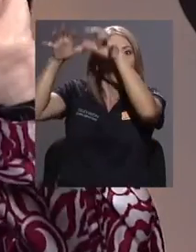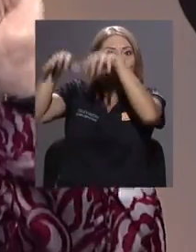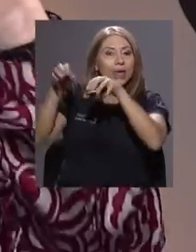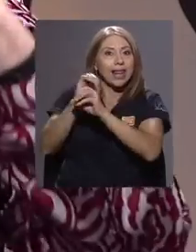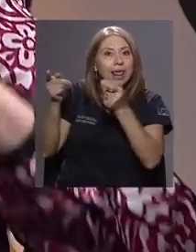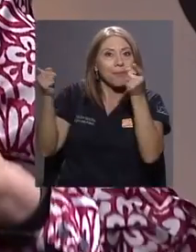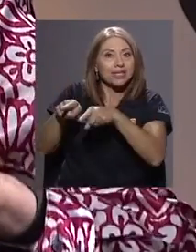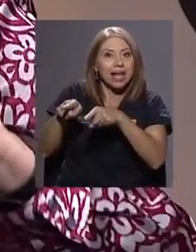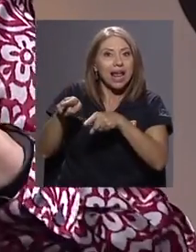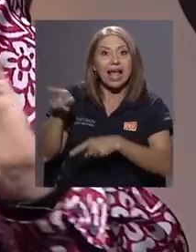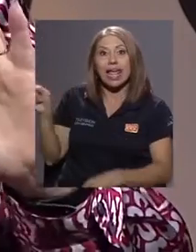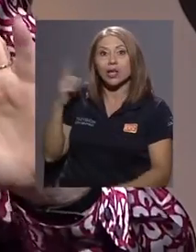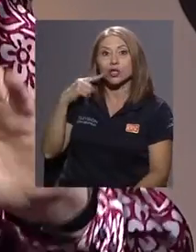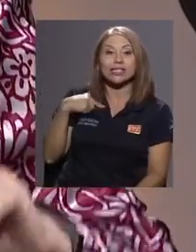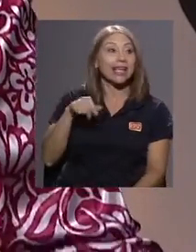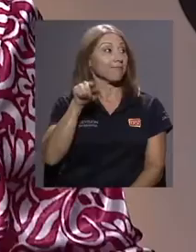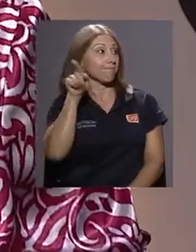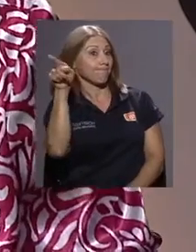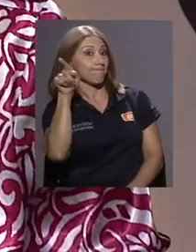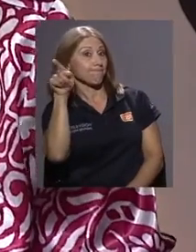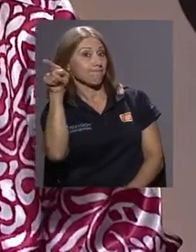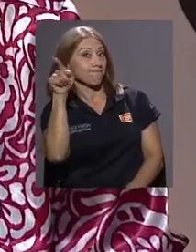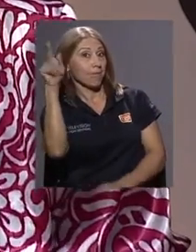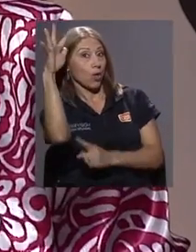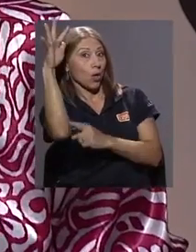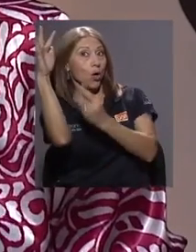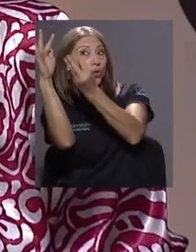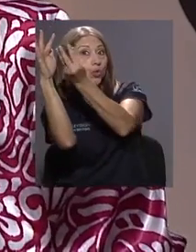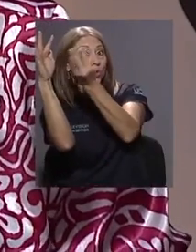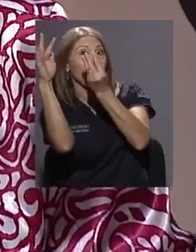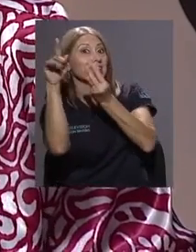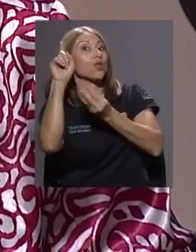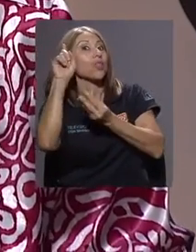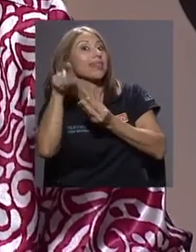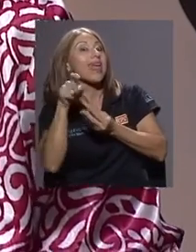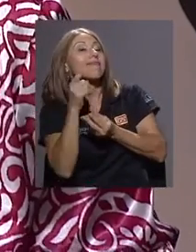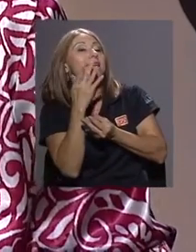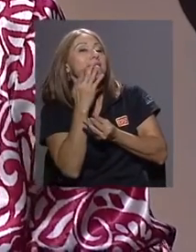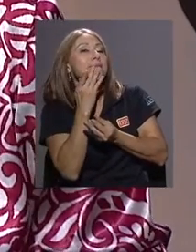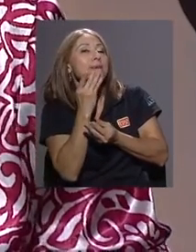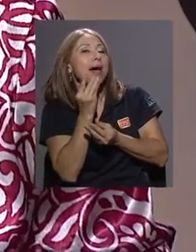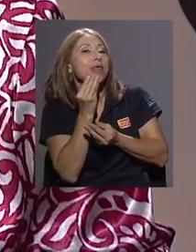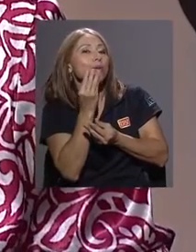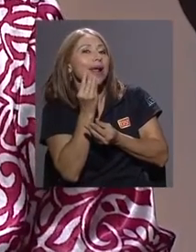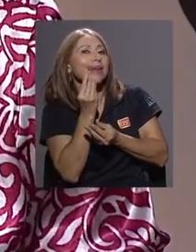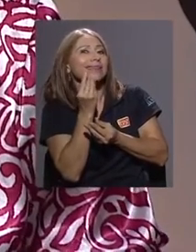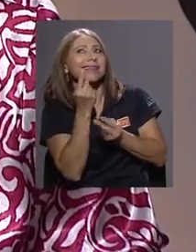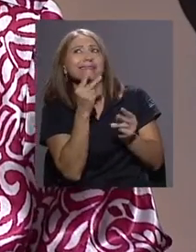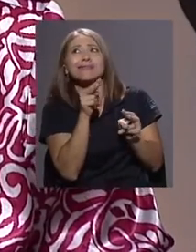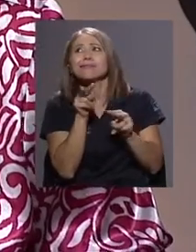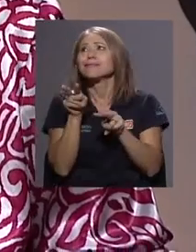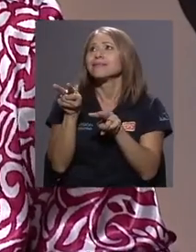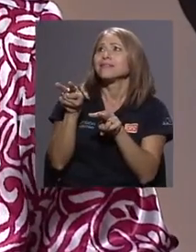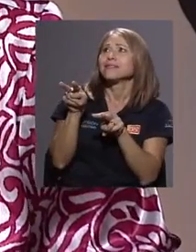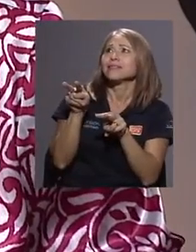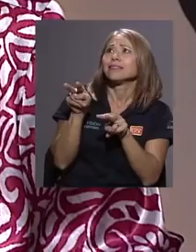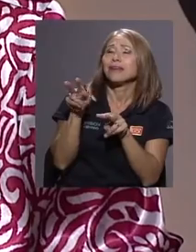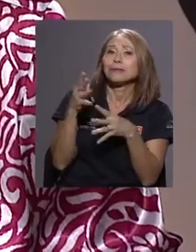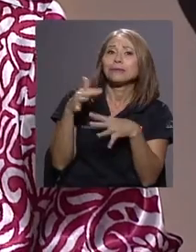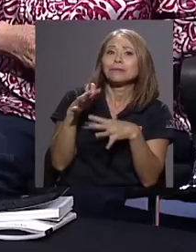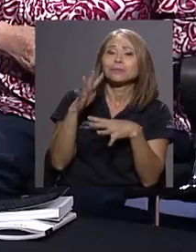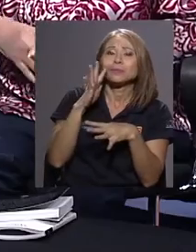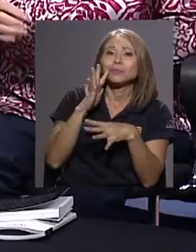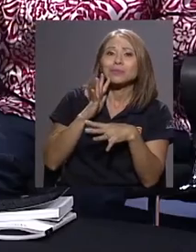tienen que madurar sé perfecto y nosotros veíamos los duramos así que ya ves que uno de chiquillo hasta verde se comen los